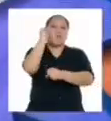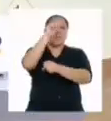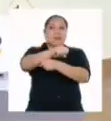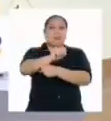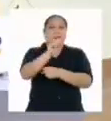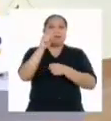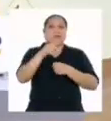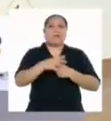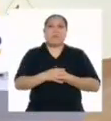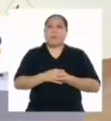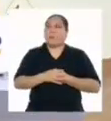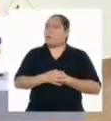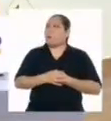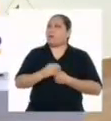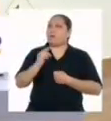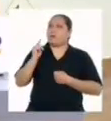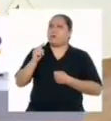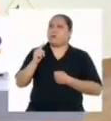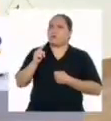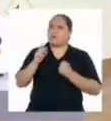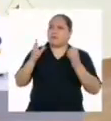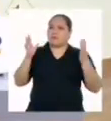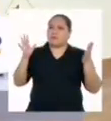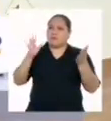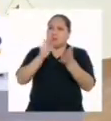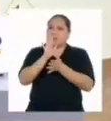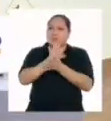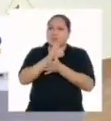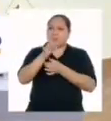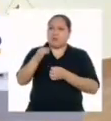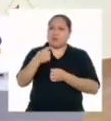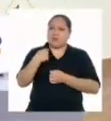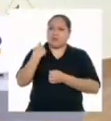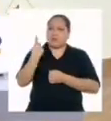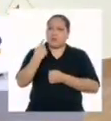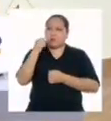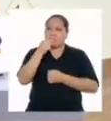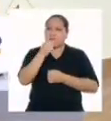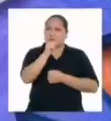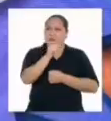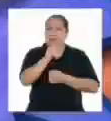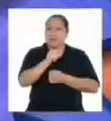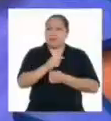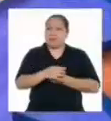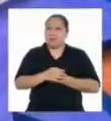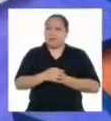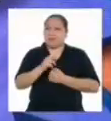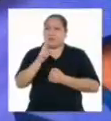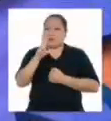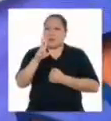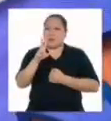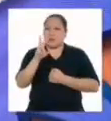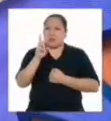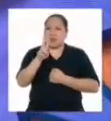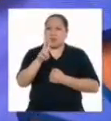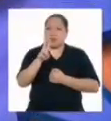vencerá. ¿Qué? ¿Pero ese es un avión de papel? ¡Yo solo tengo este!